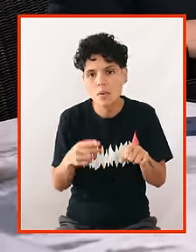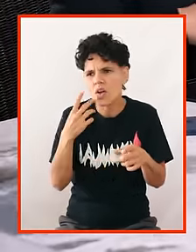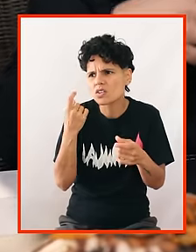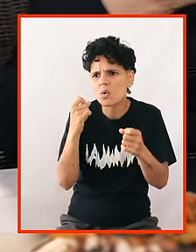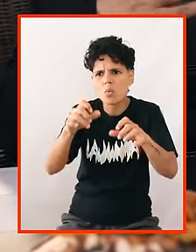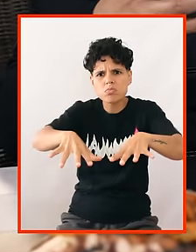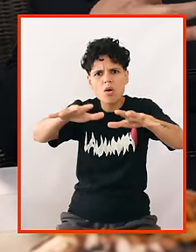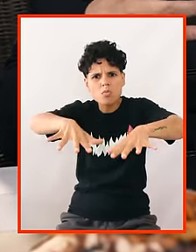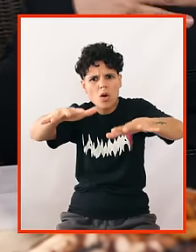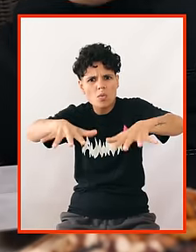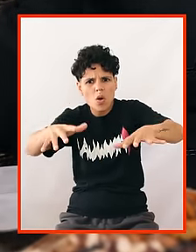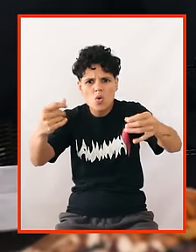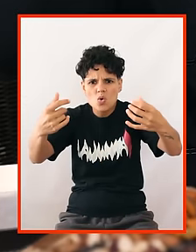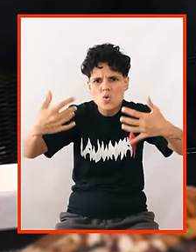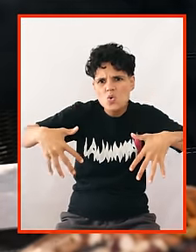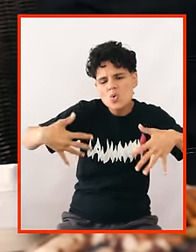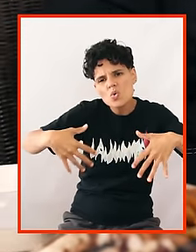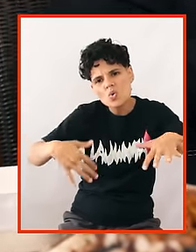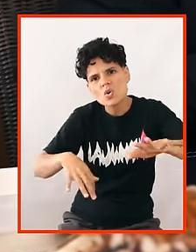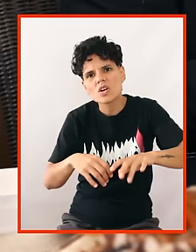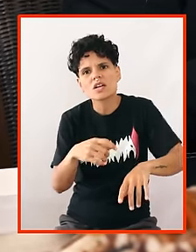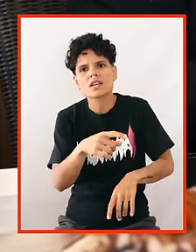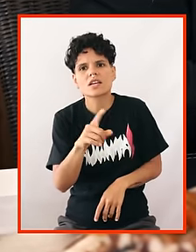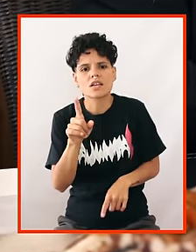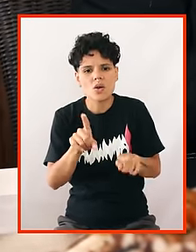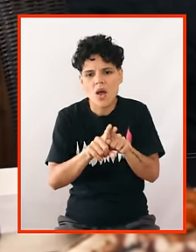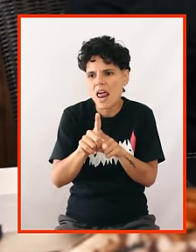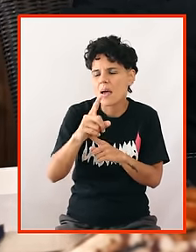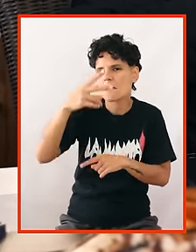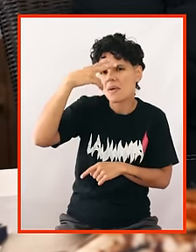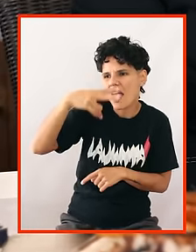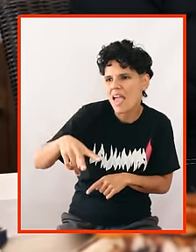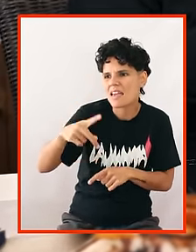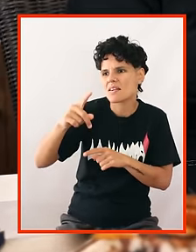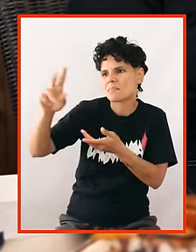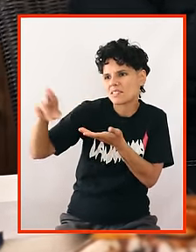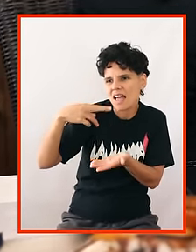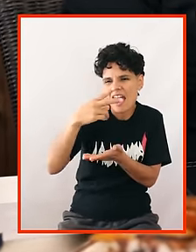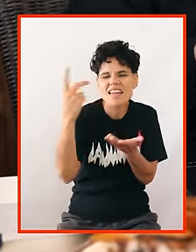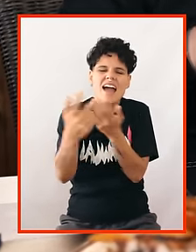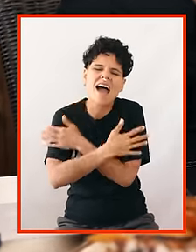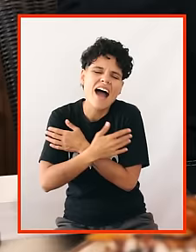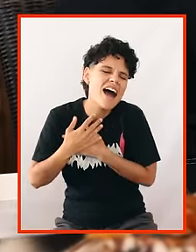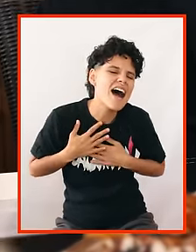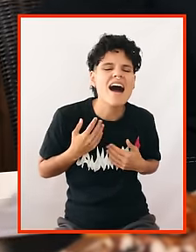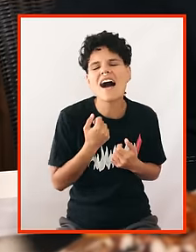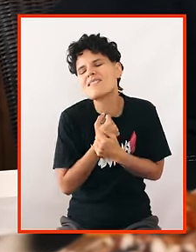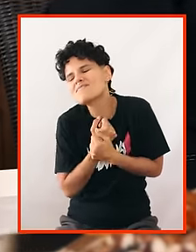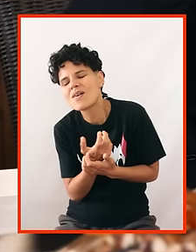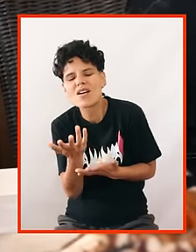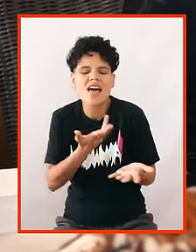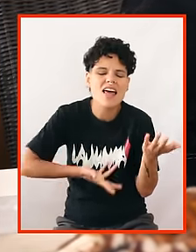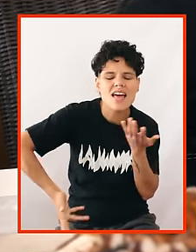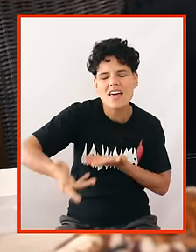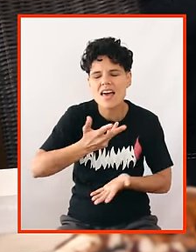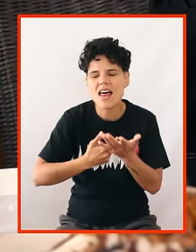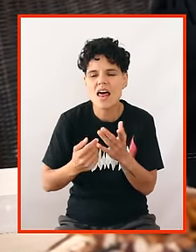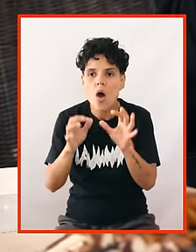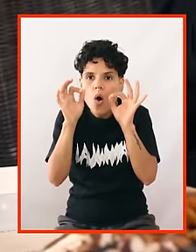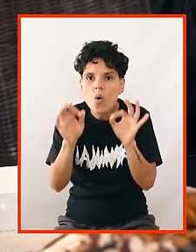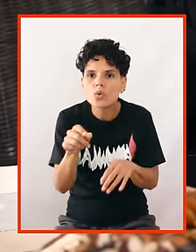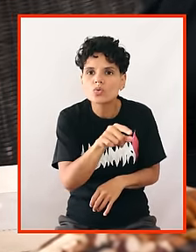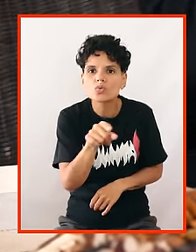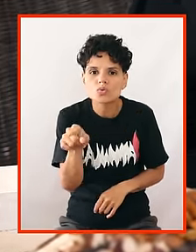épico! Pero hoy día no, porque alguien va y está eso y ve le llegan los mensajes de los mexicanos. ¿Cachai? No, ya más o menos. ¿Cachai? Sí. Pero